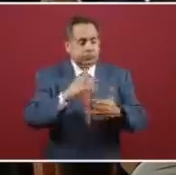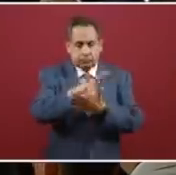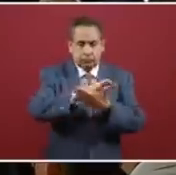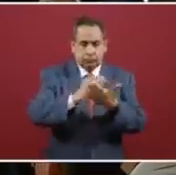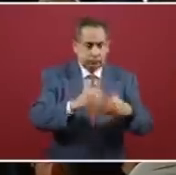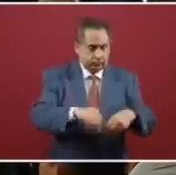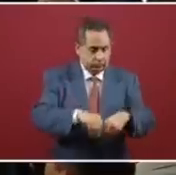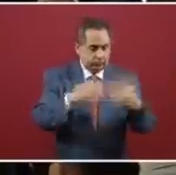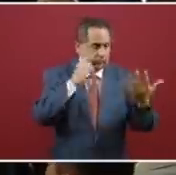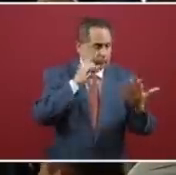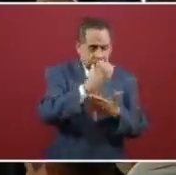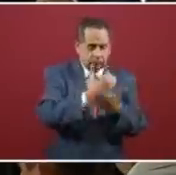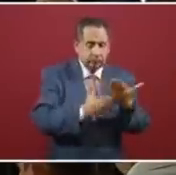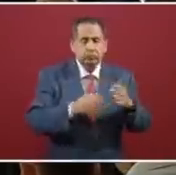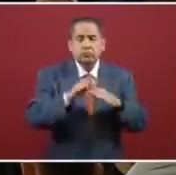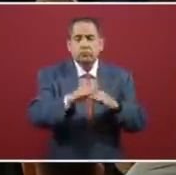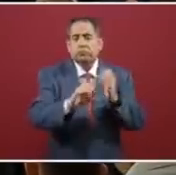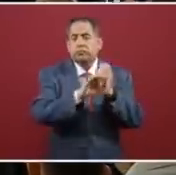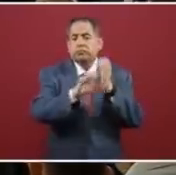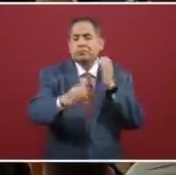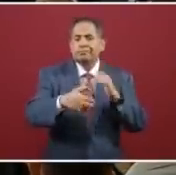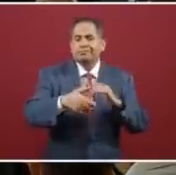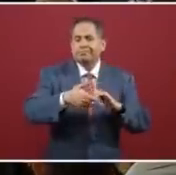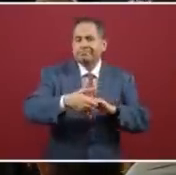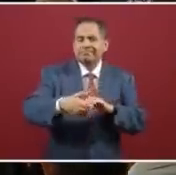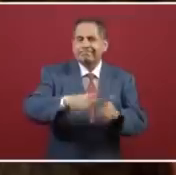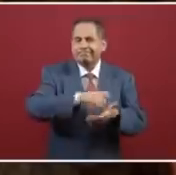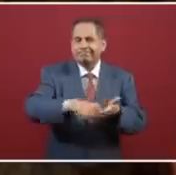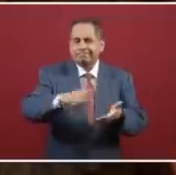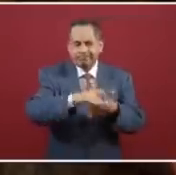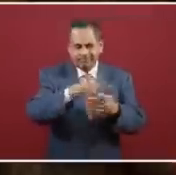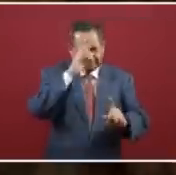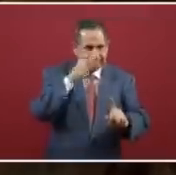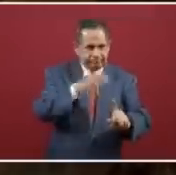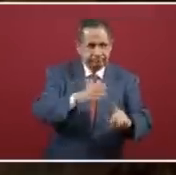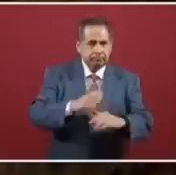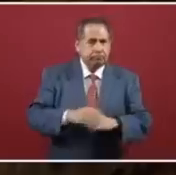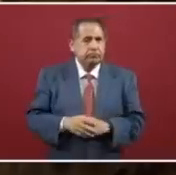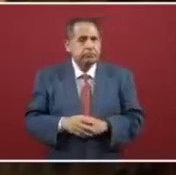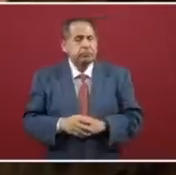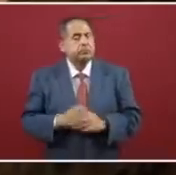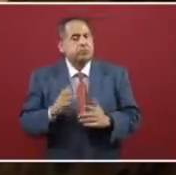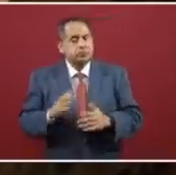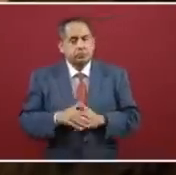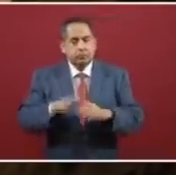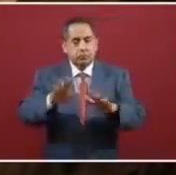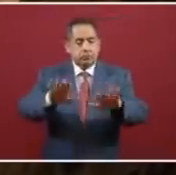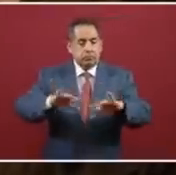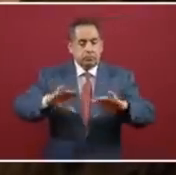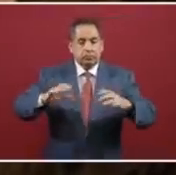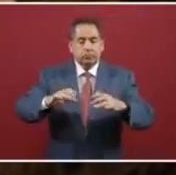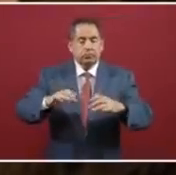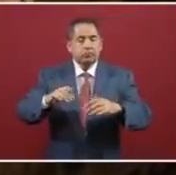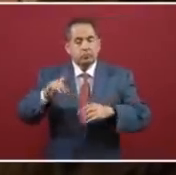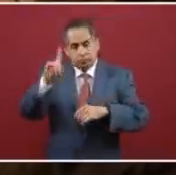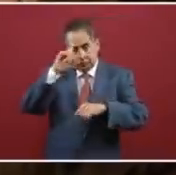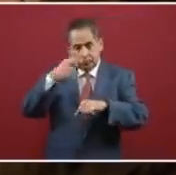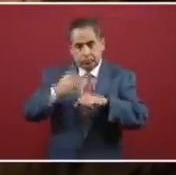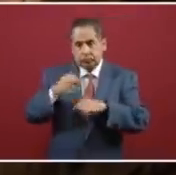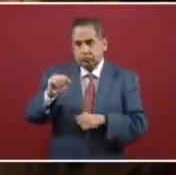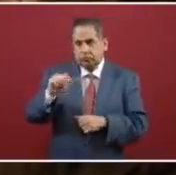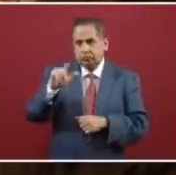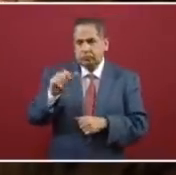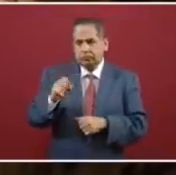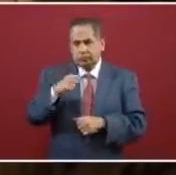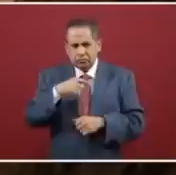de la adquisición de pipas que se designaron por adjudicación directa durante la sesión del pleno el consejero salas